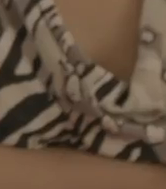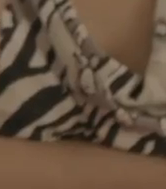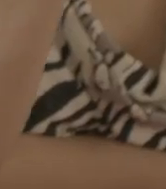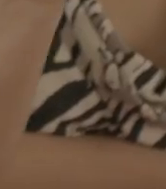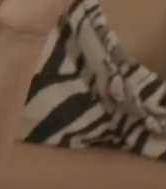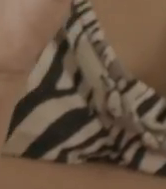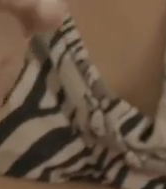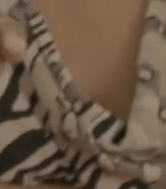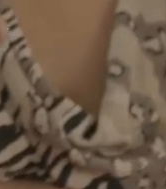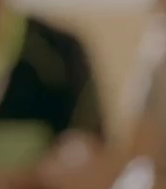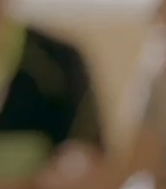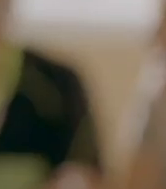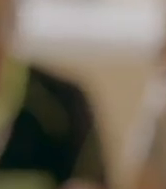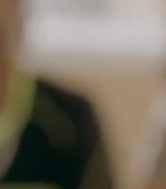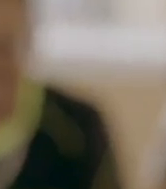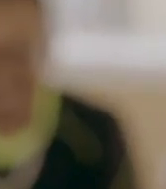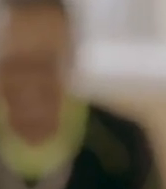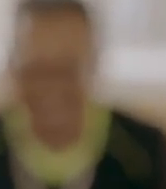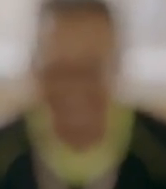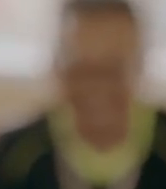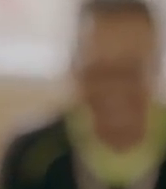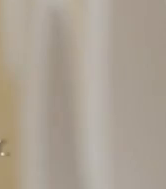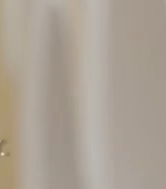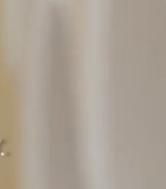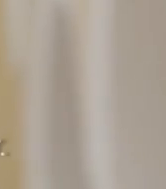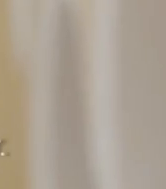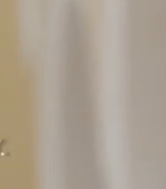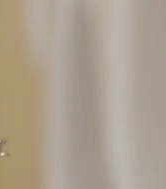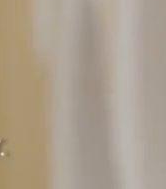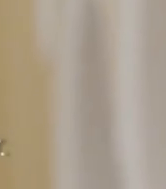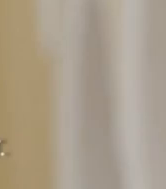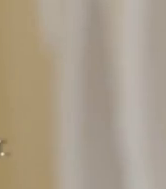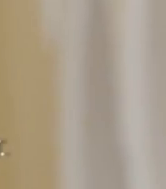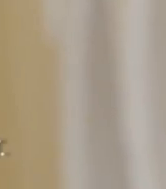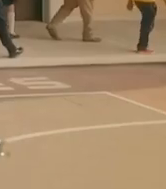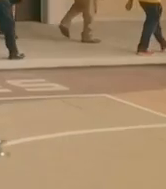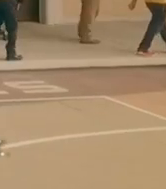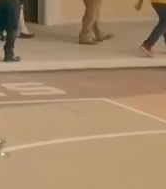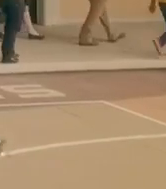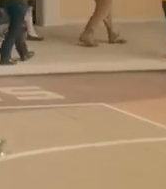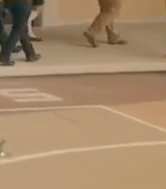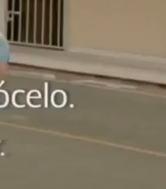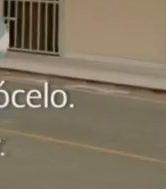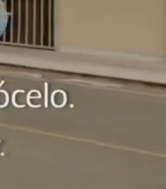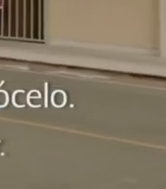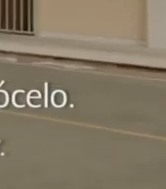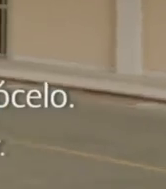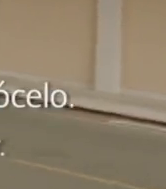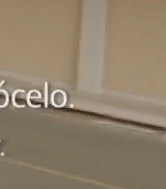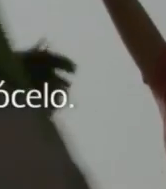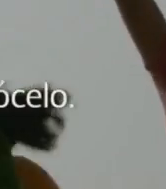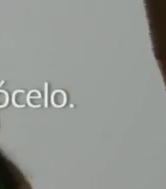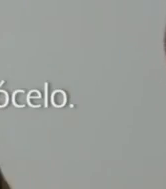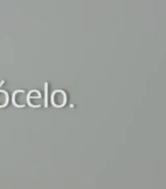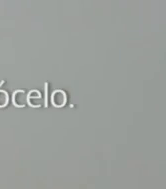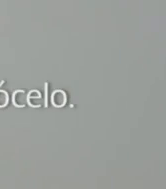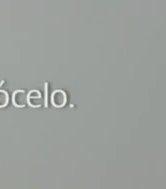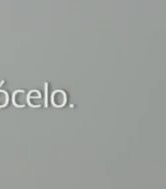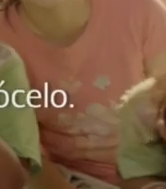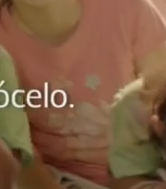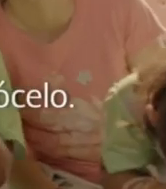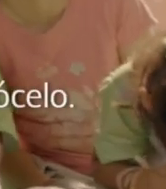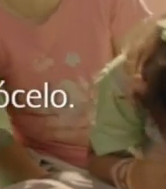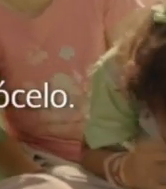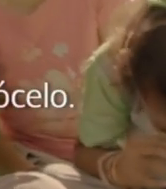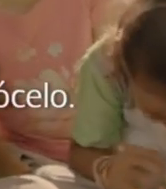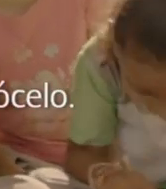lugar en el concurso de promoción para ser directora. Lo que queremos es que nuestros niños aprendan a aprender. Los alumnos son el